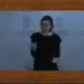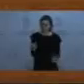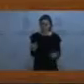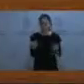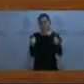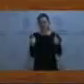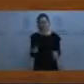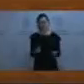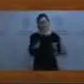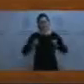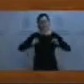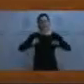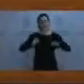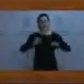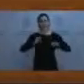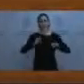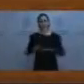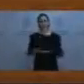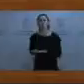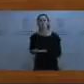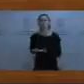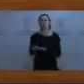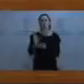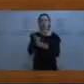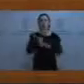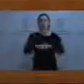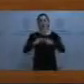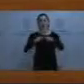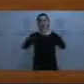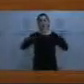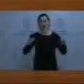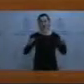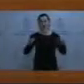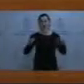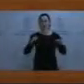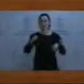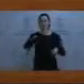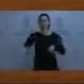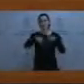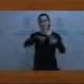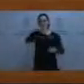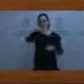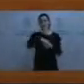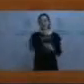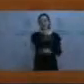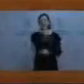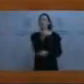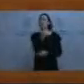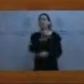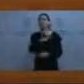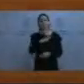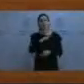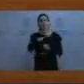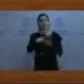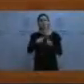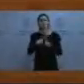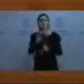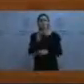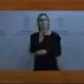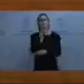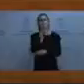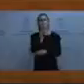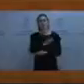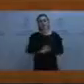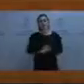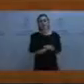dejamos esta iniciativa o moción para aprobar por la Cámara ahora mismo, para los que les pido el apoyo, y solicitar al Gobierno una acción en principio